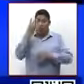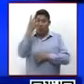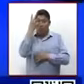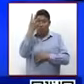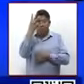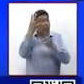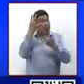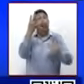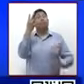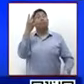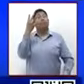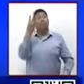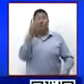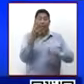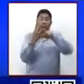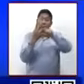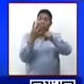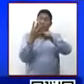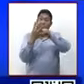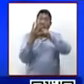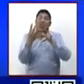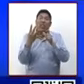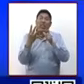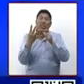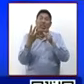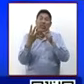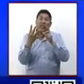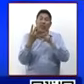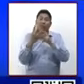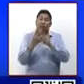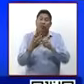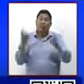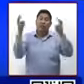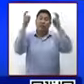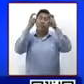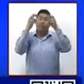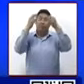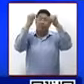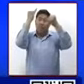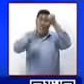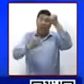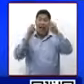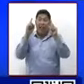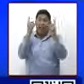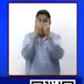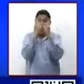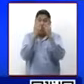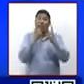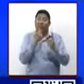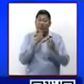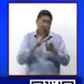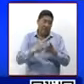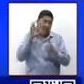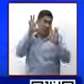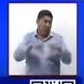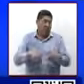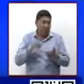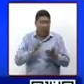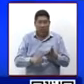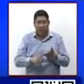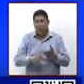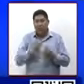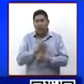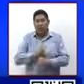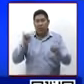equipos clasificados. ¿Quiénes consideras que pasarían a disputar la final del torneo? Puede ser The Strongest, puede